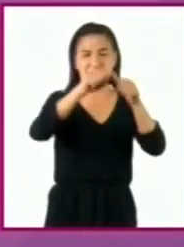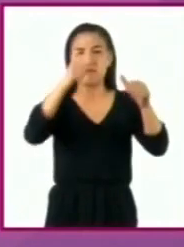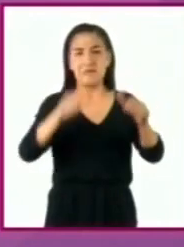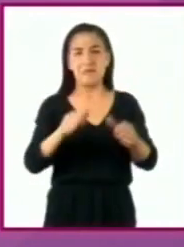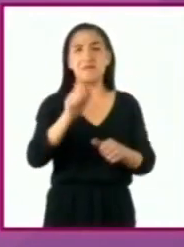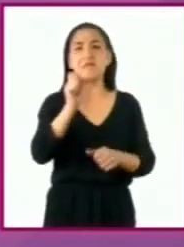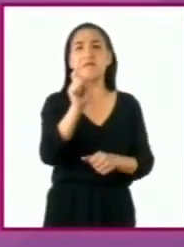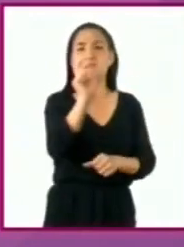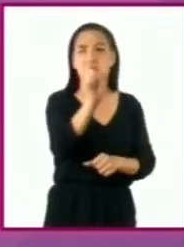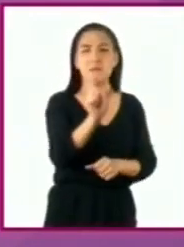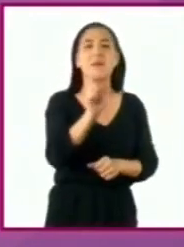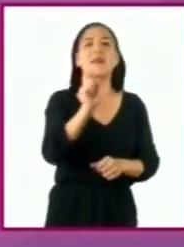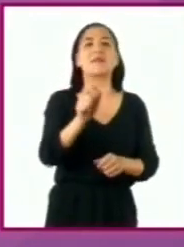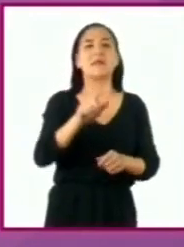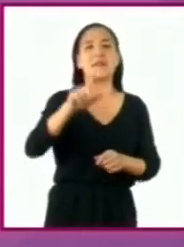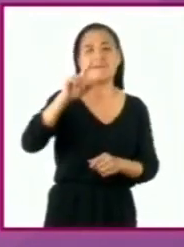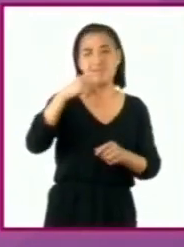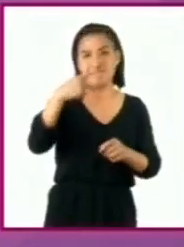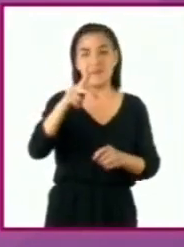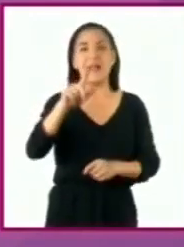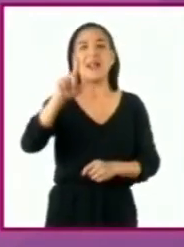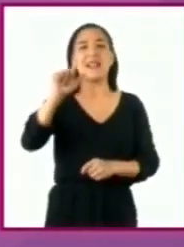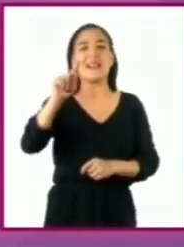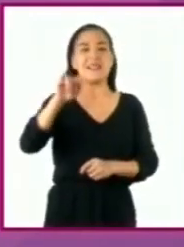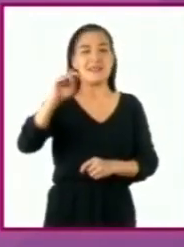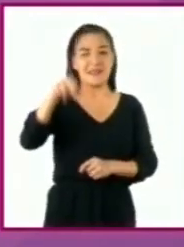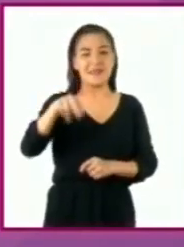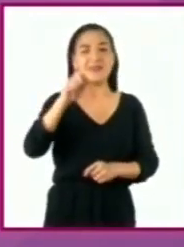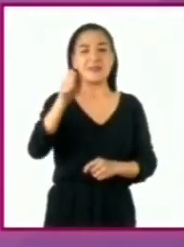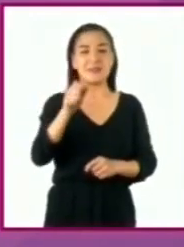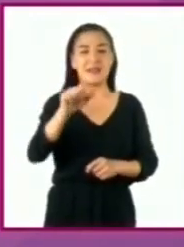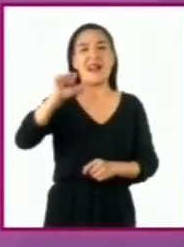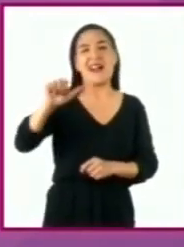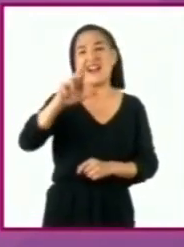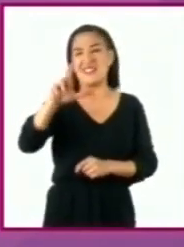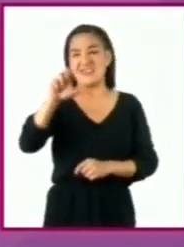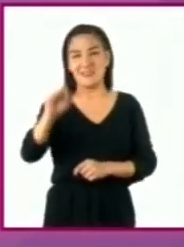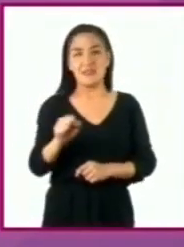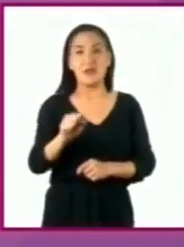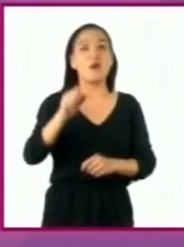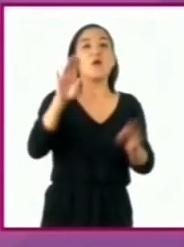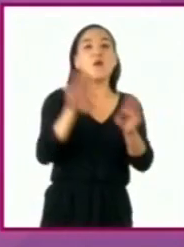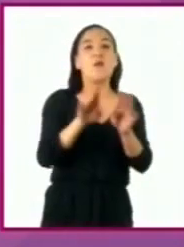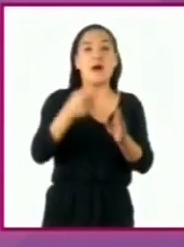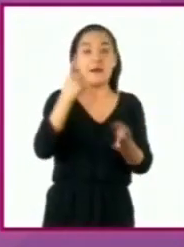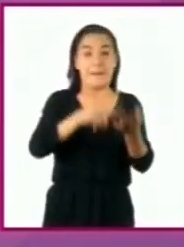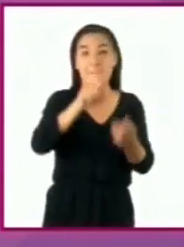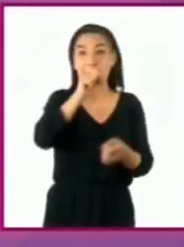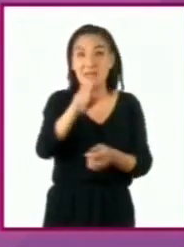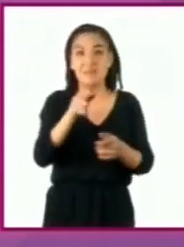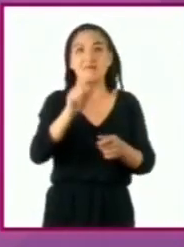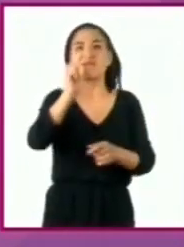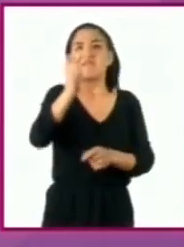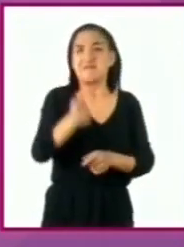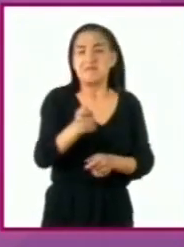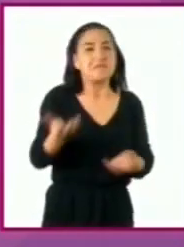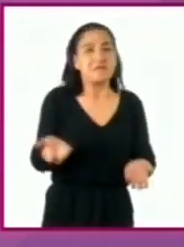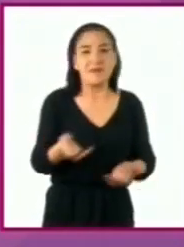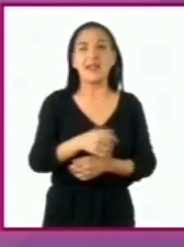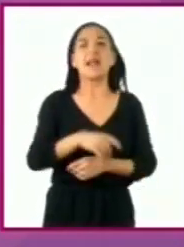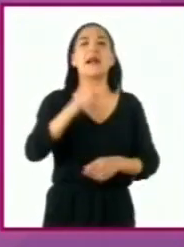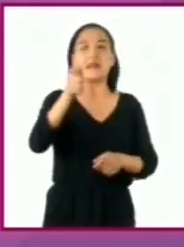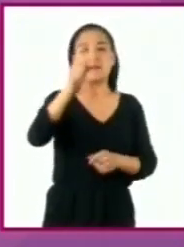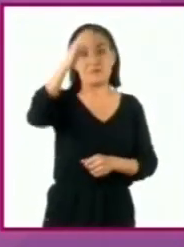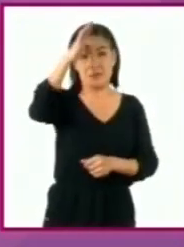se deriva del latín ars, que en su principio no tenía el mismo significado que ahora. El